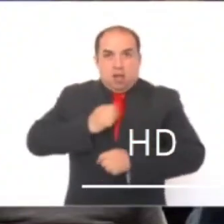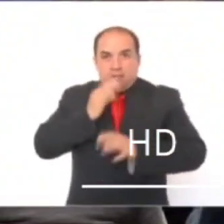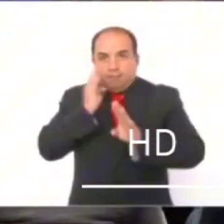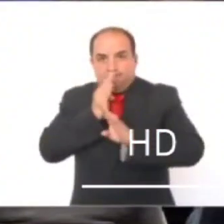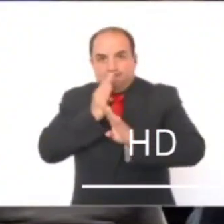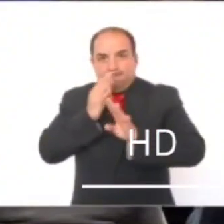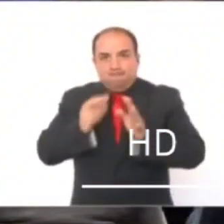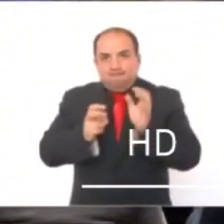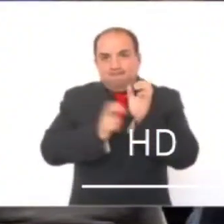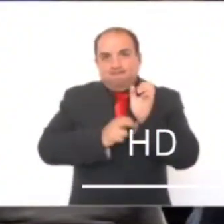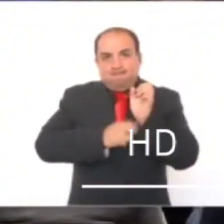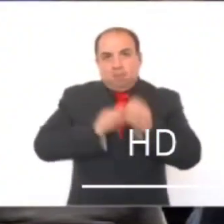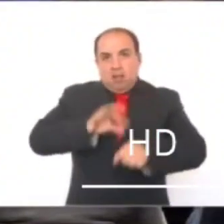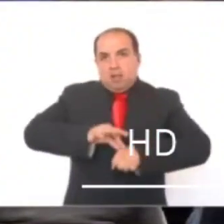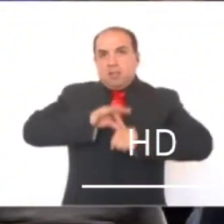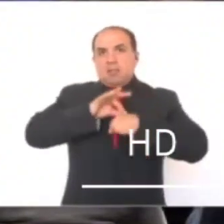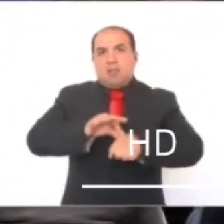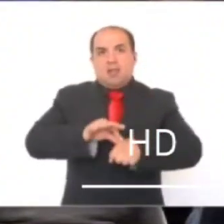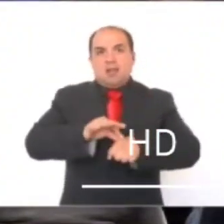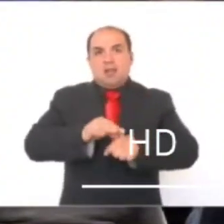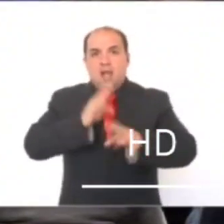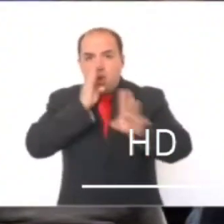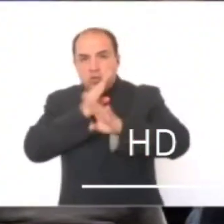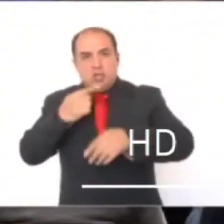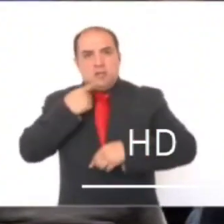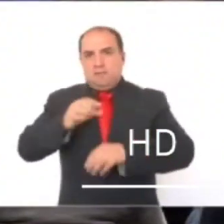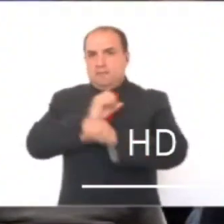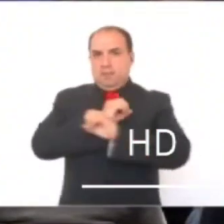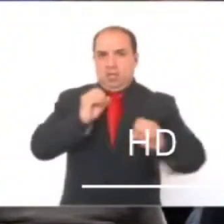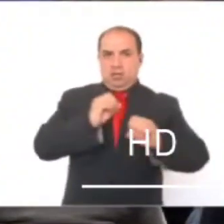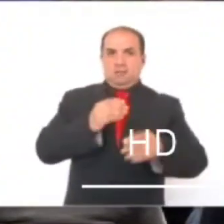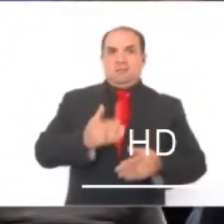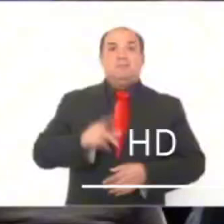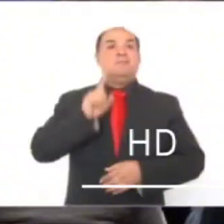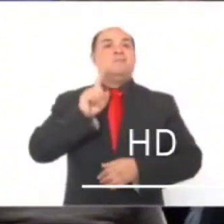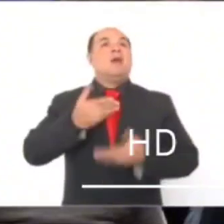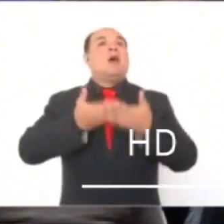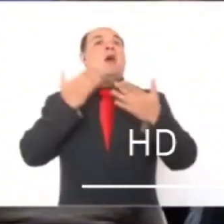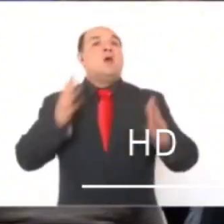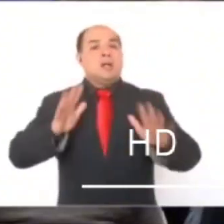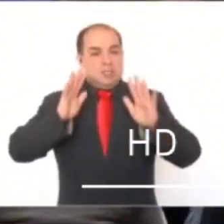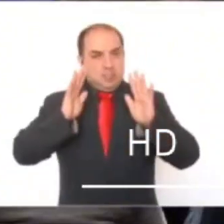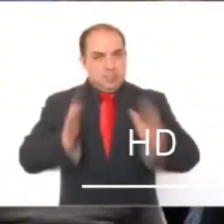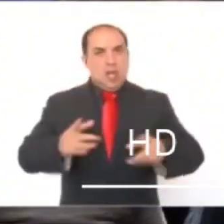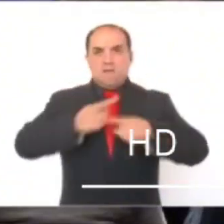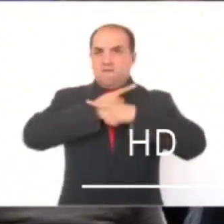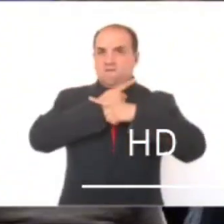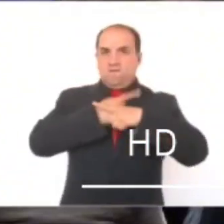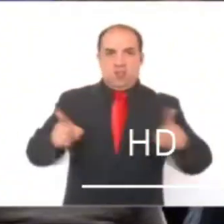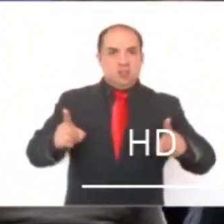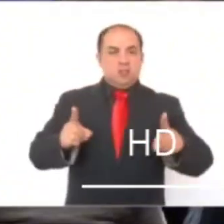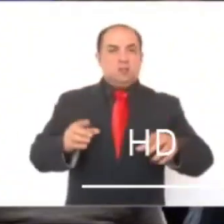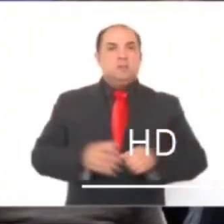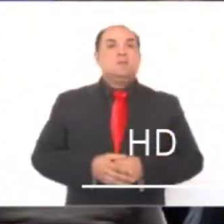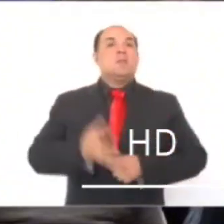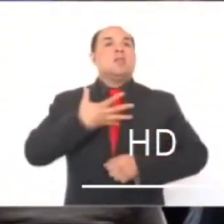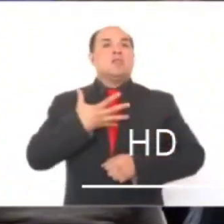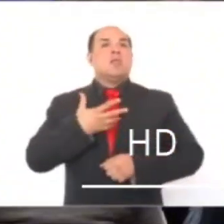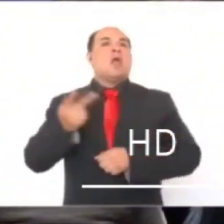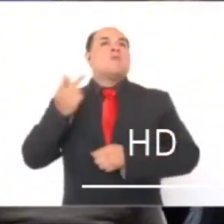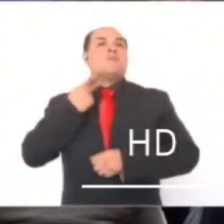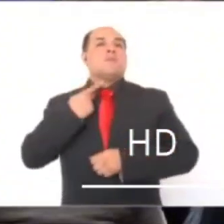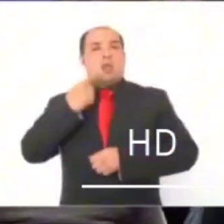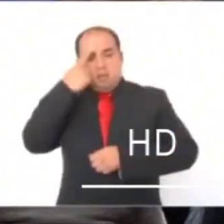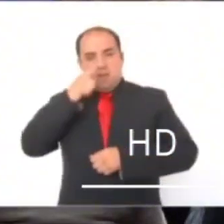la realidad, a ocultarnos, a no denunciar. Pero ahora ya es distinto. Hay una política